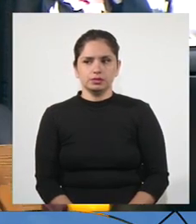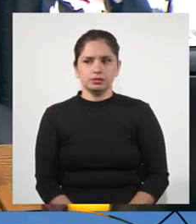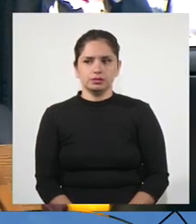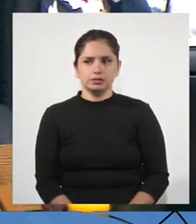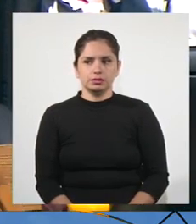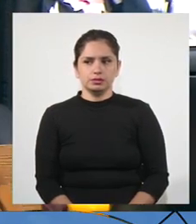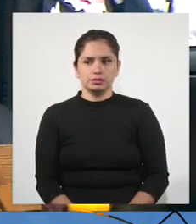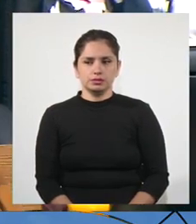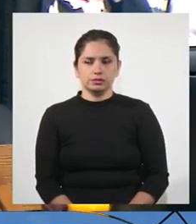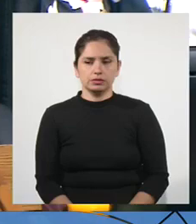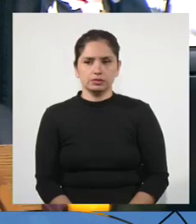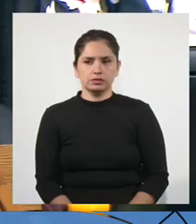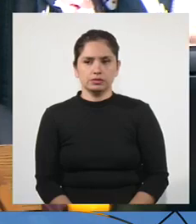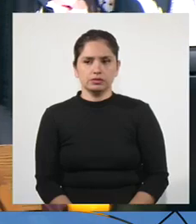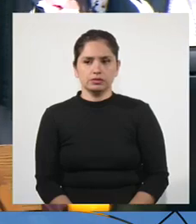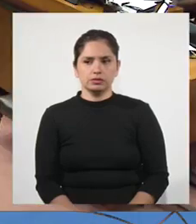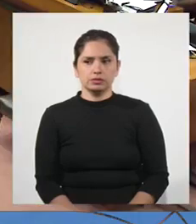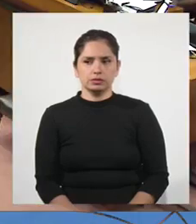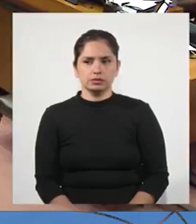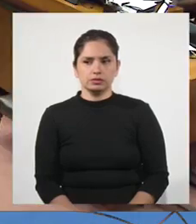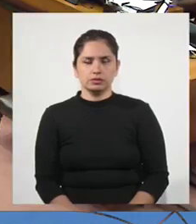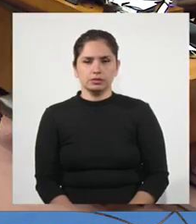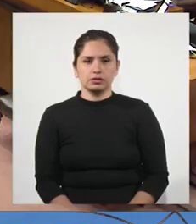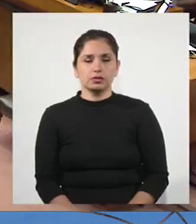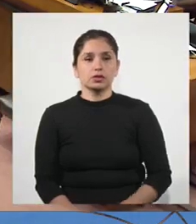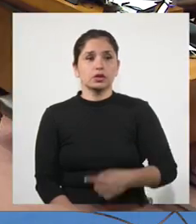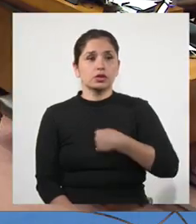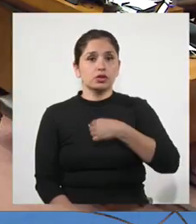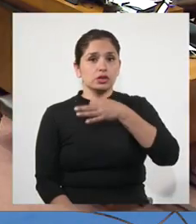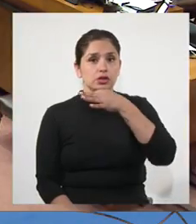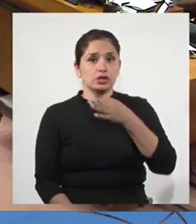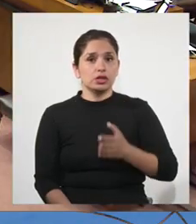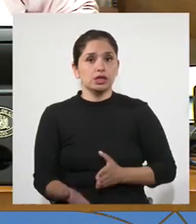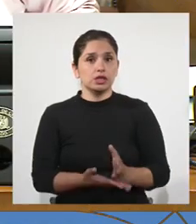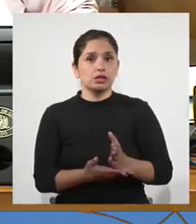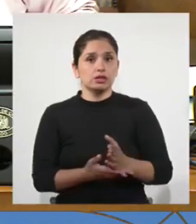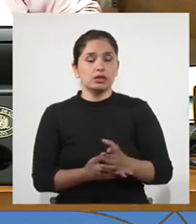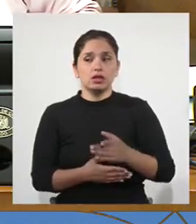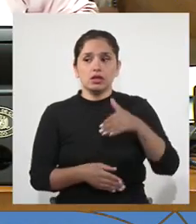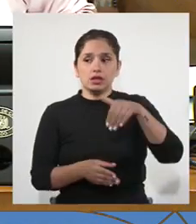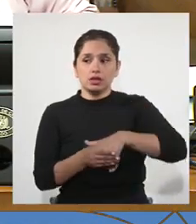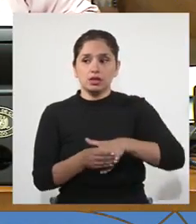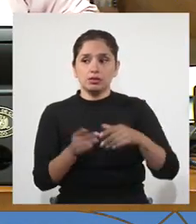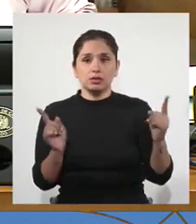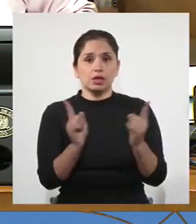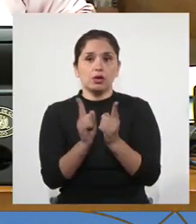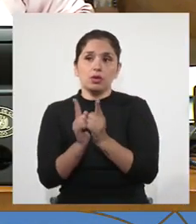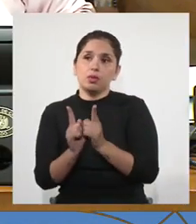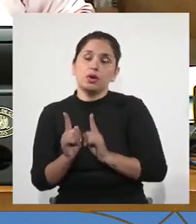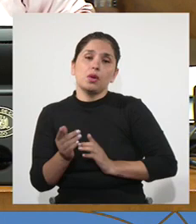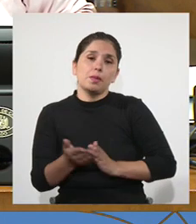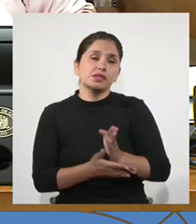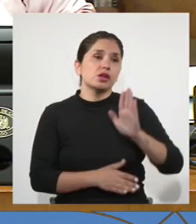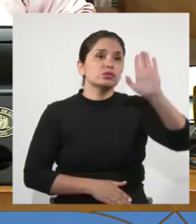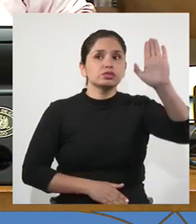Sí, sí, efectivamente, lo que yo planteé al comienzo, haber votado en paquete, pero empezaron a pedir la palabra.